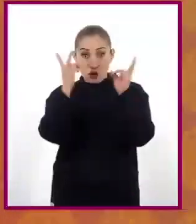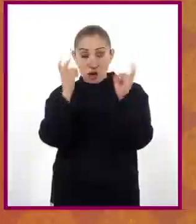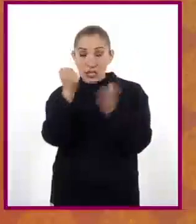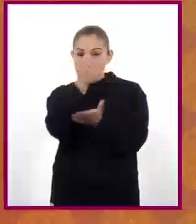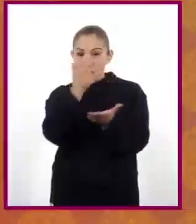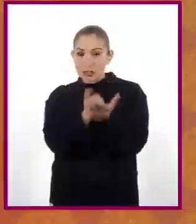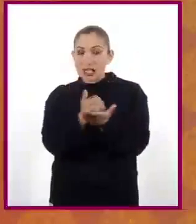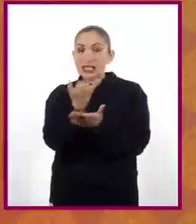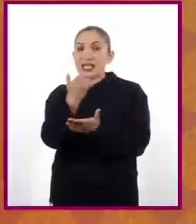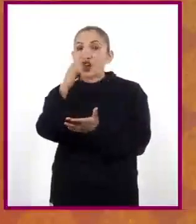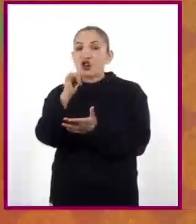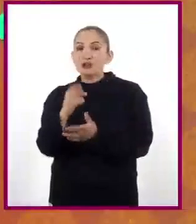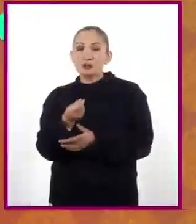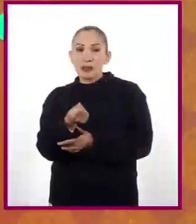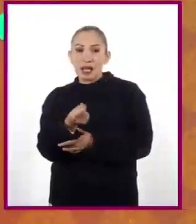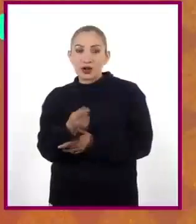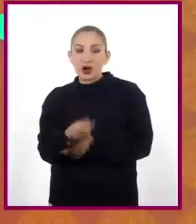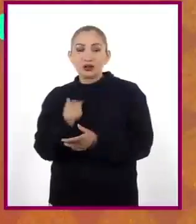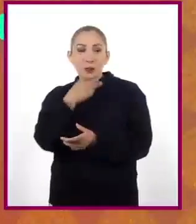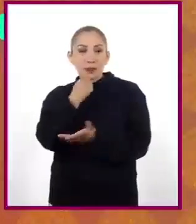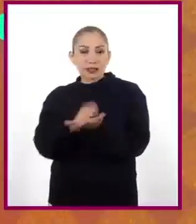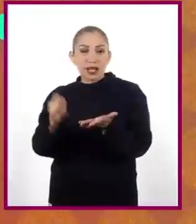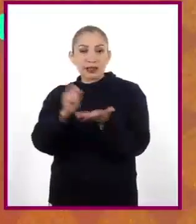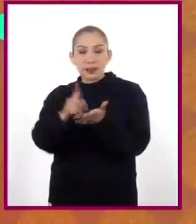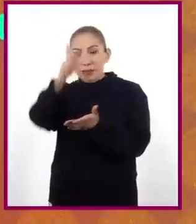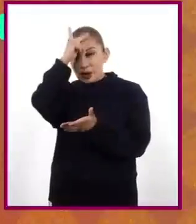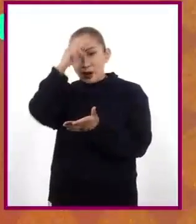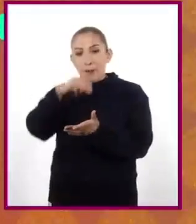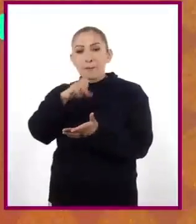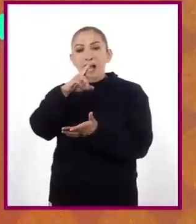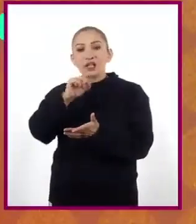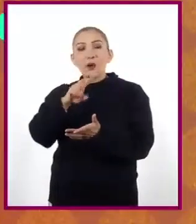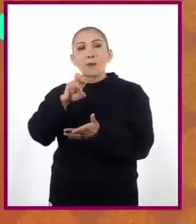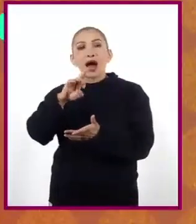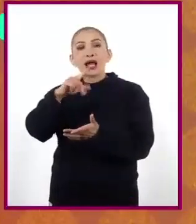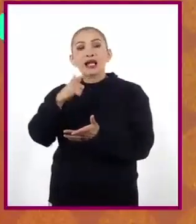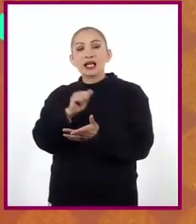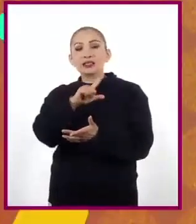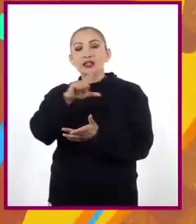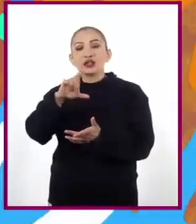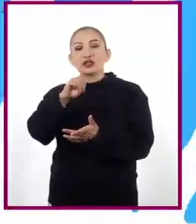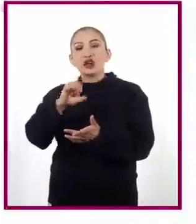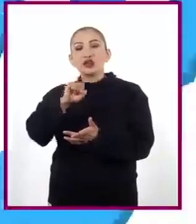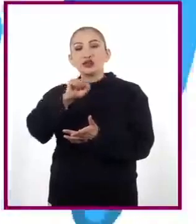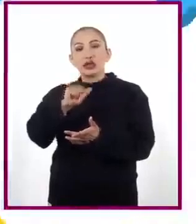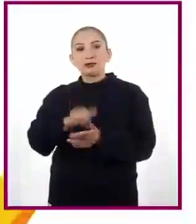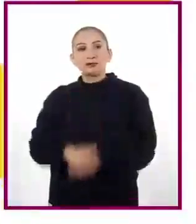La ciudad y los perros, del escritor peruano Mario Vargas Llosa.